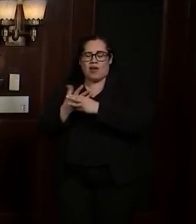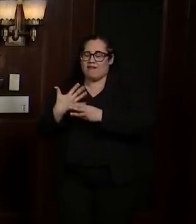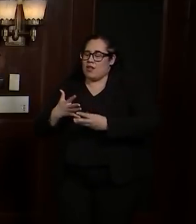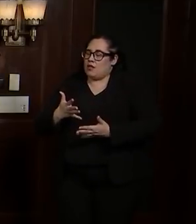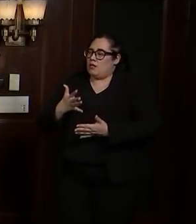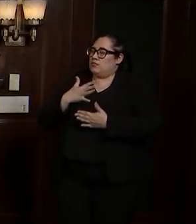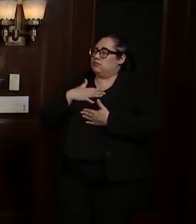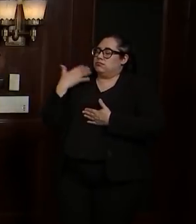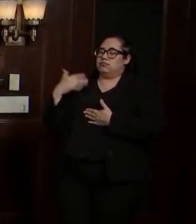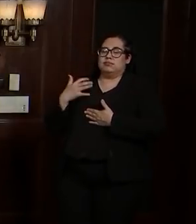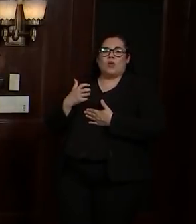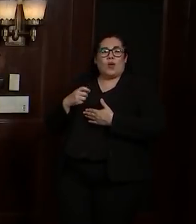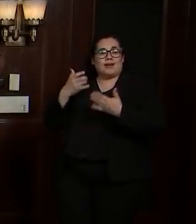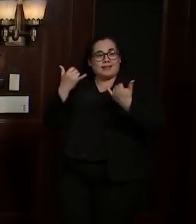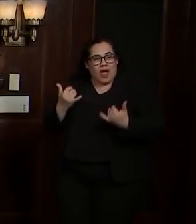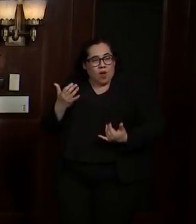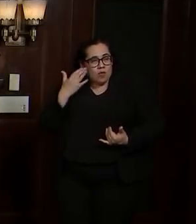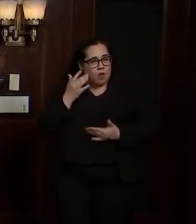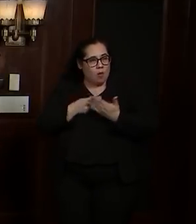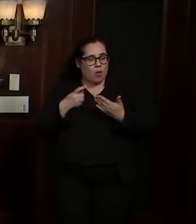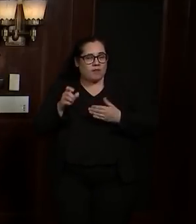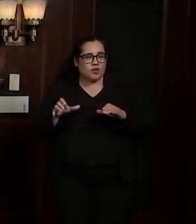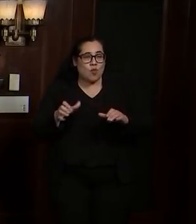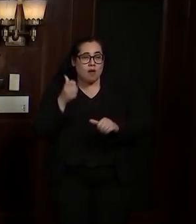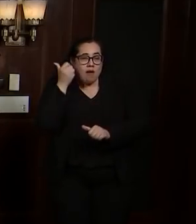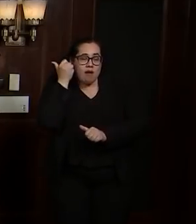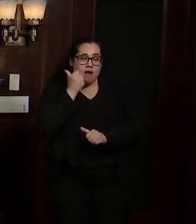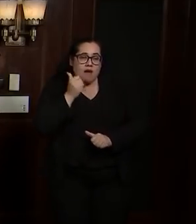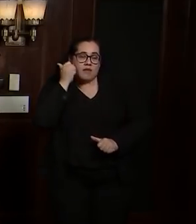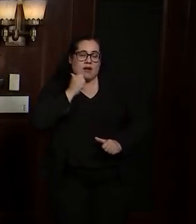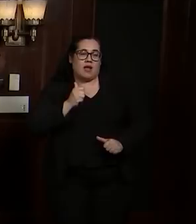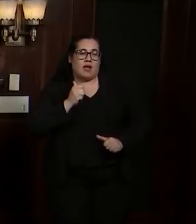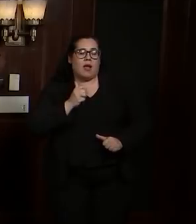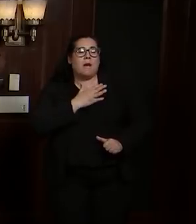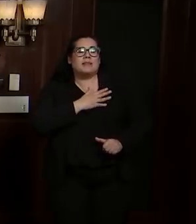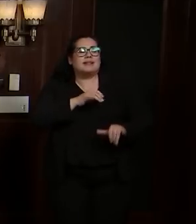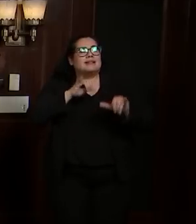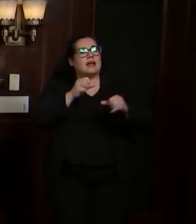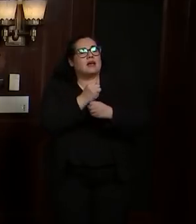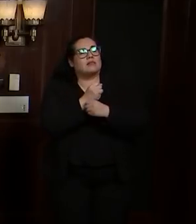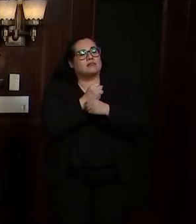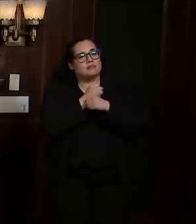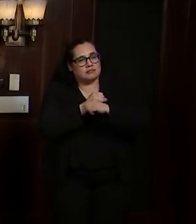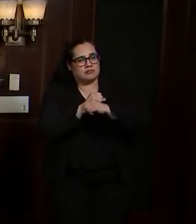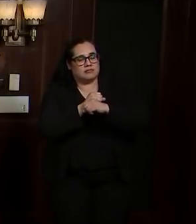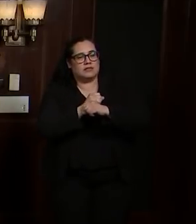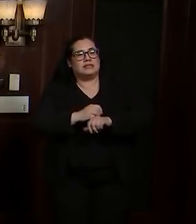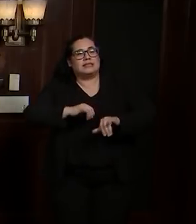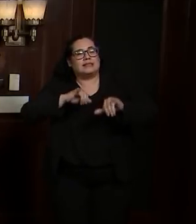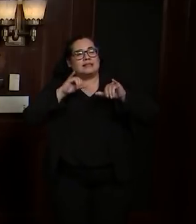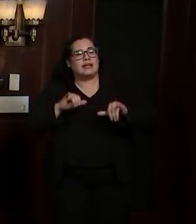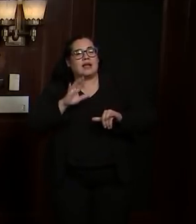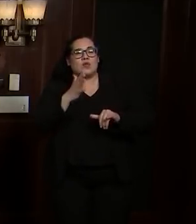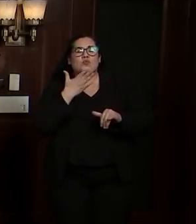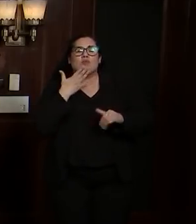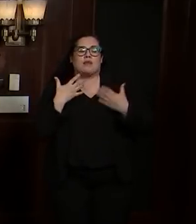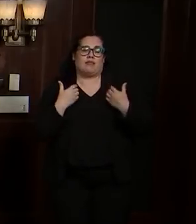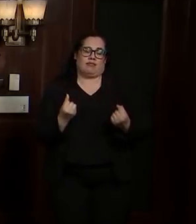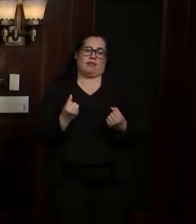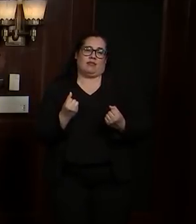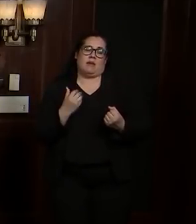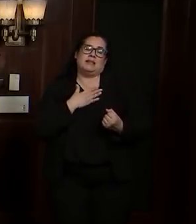ahora sabemos que tenemos que hacer cada día. Quédense protegidos, quédense en buena